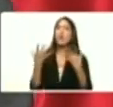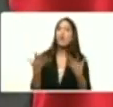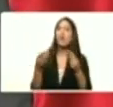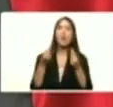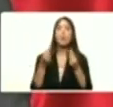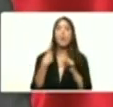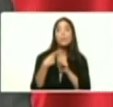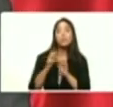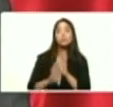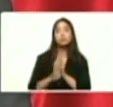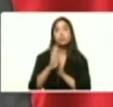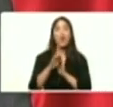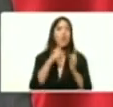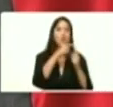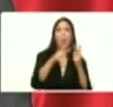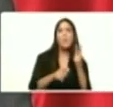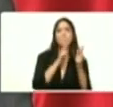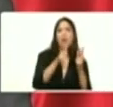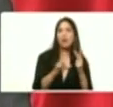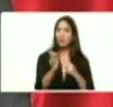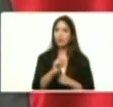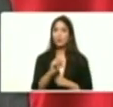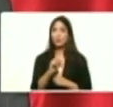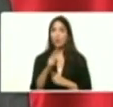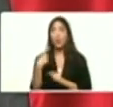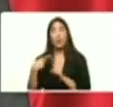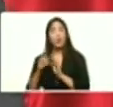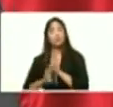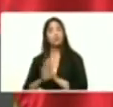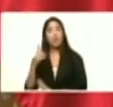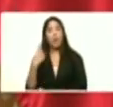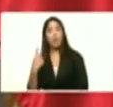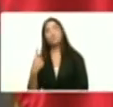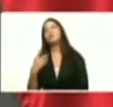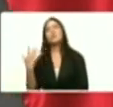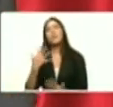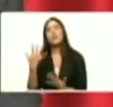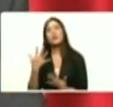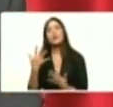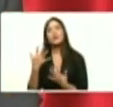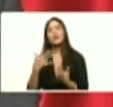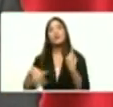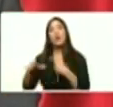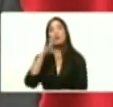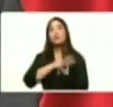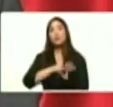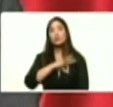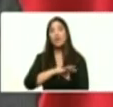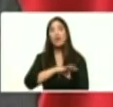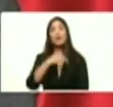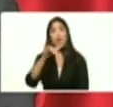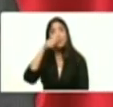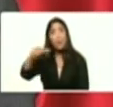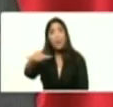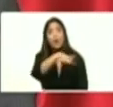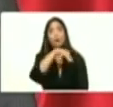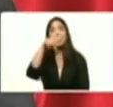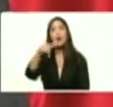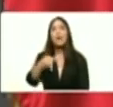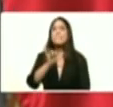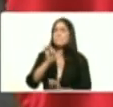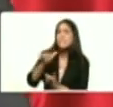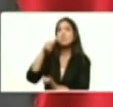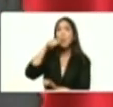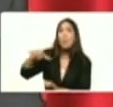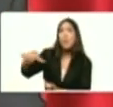ventaja, porque no todo ha sido malo, con una tremenda ventaja, y son los indicadores sociales, que tiene nuestro pueblo, este no es el mismo pueblo,